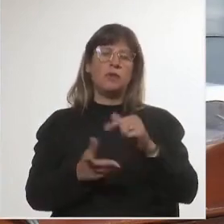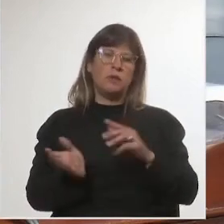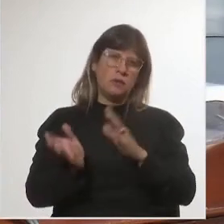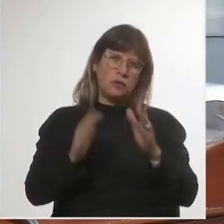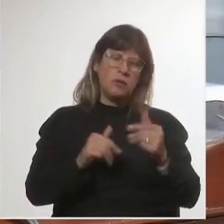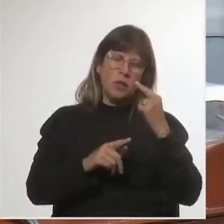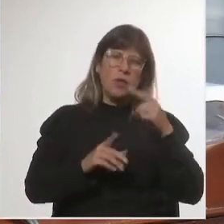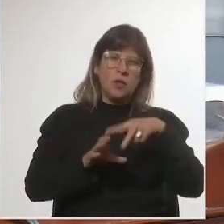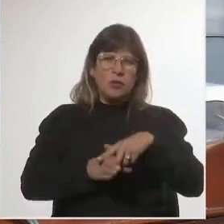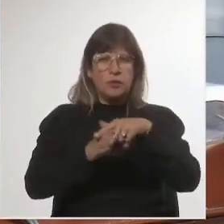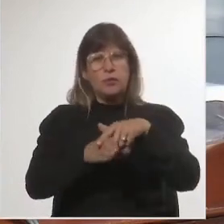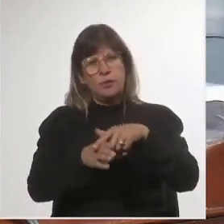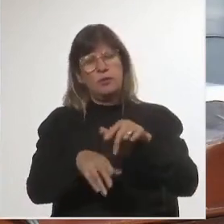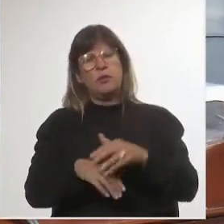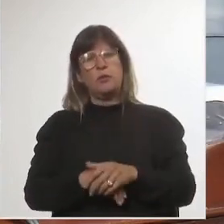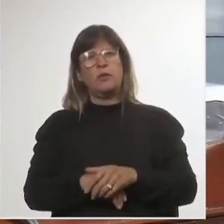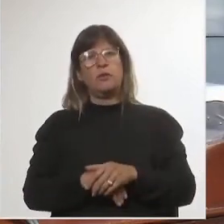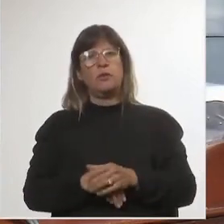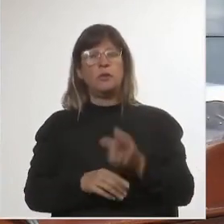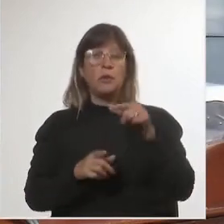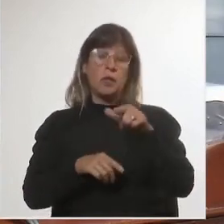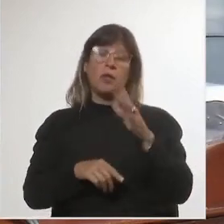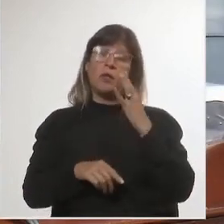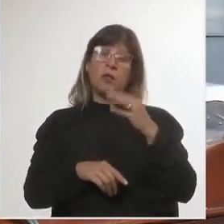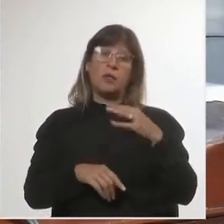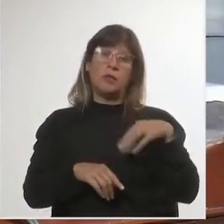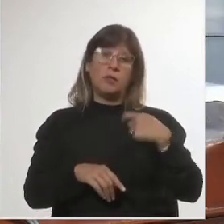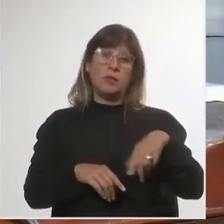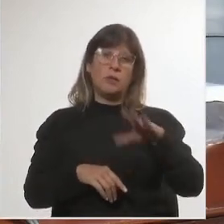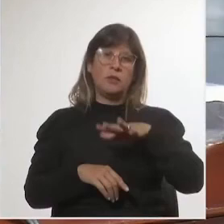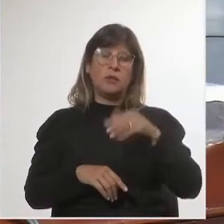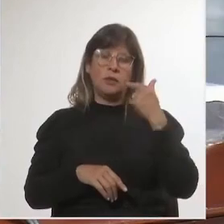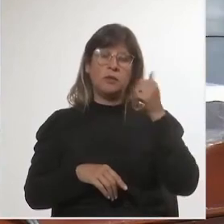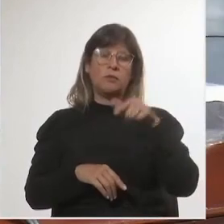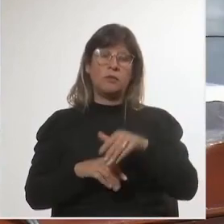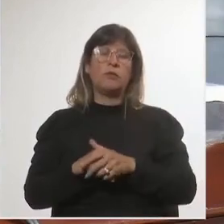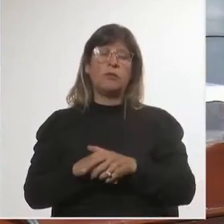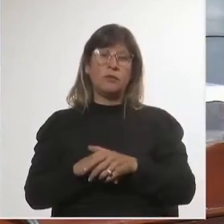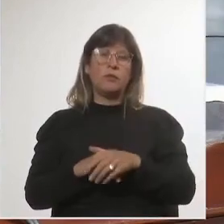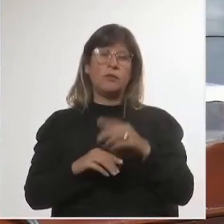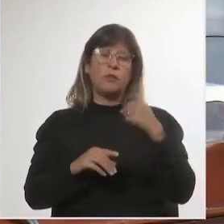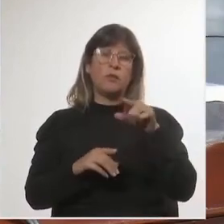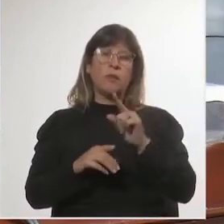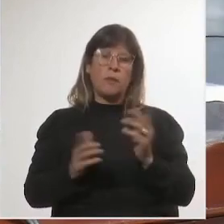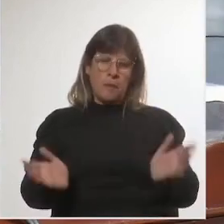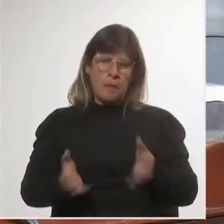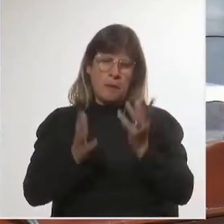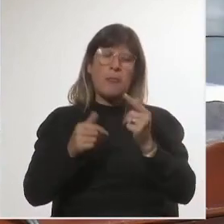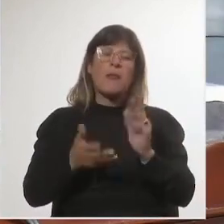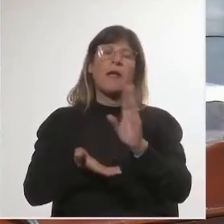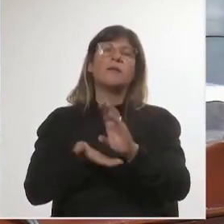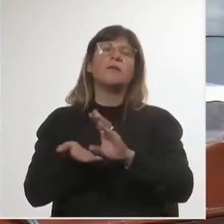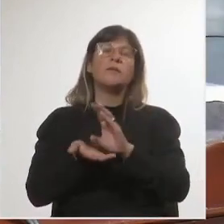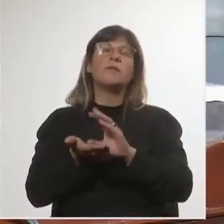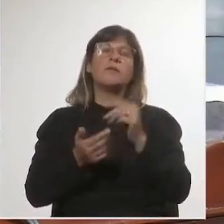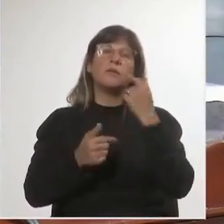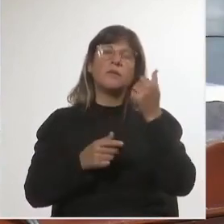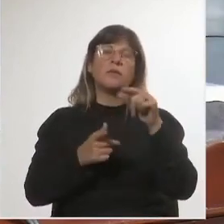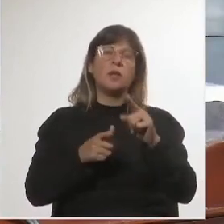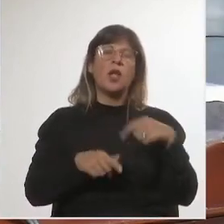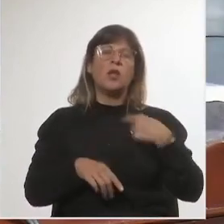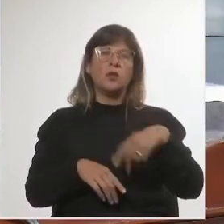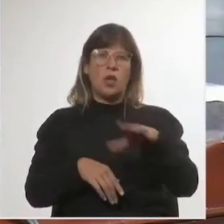apartan y recorren a caballo. Esta realidad social se hace impermeable a los materialismos que impulsan el capitalismo plutocrático